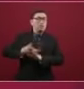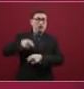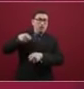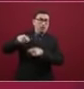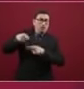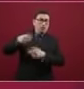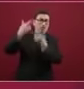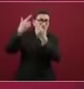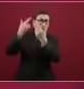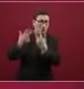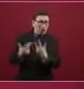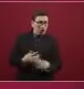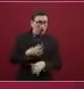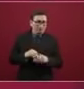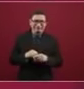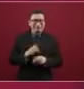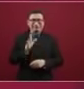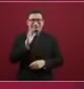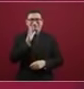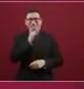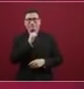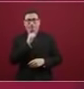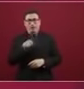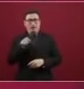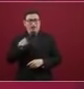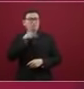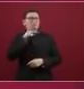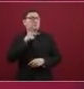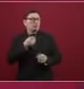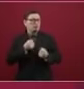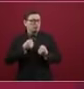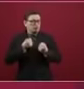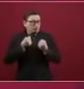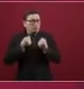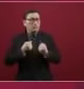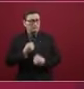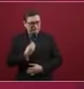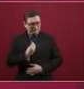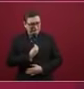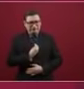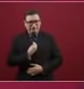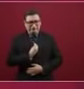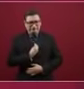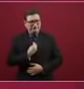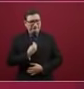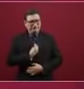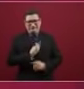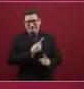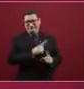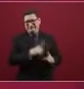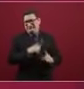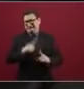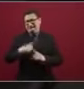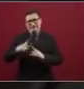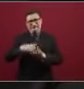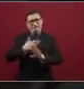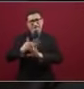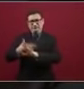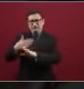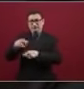es tan fuerte que ha resistido todo, y